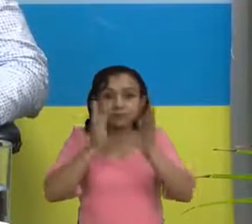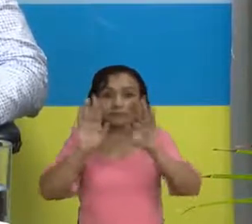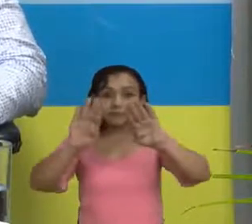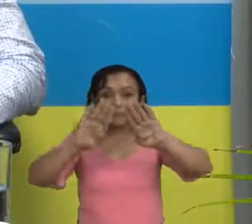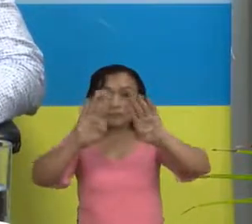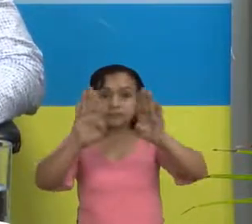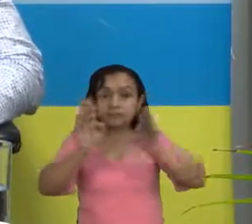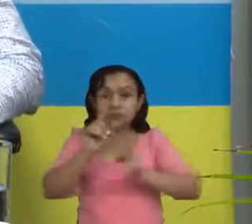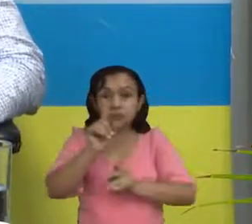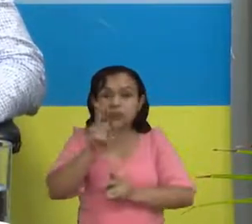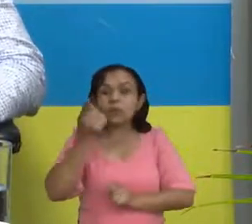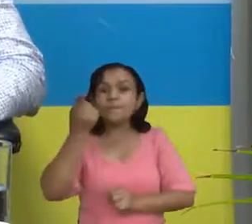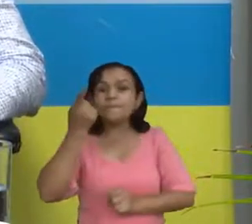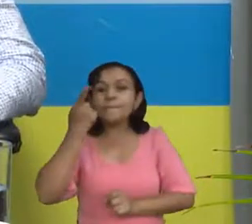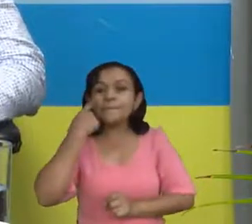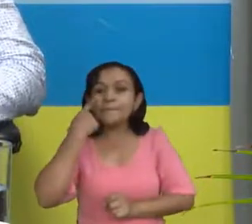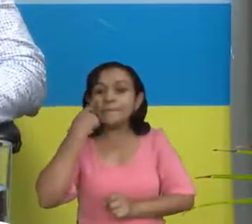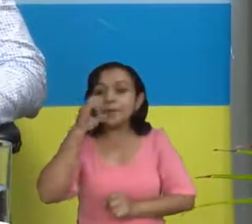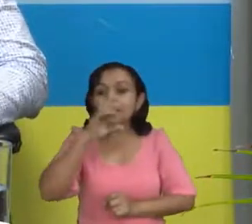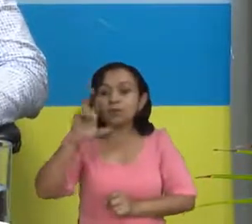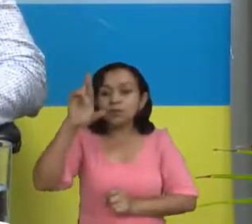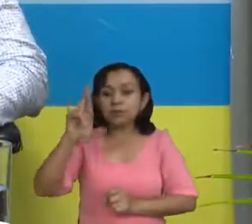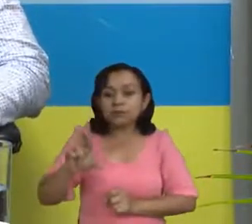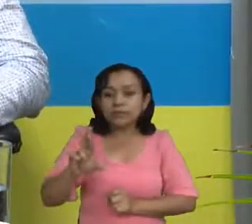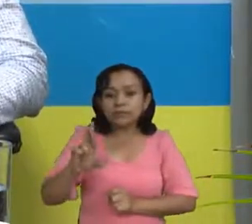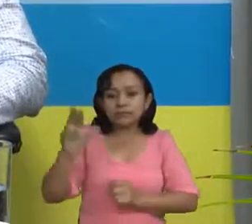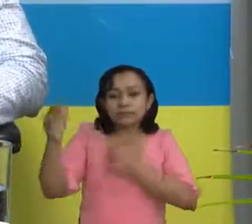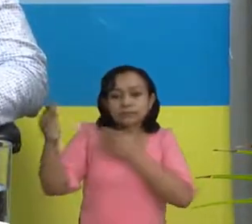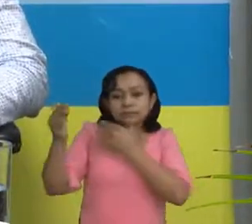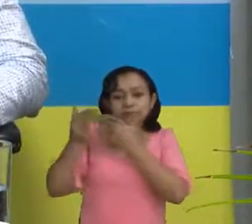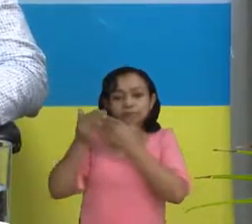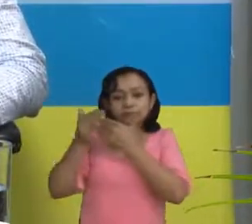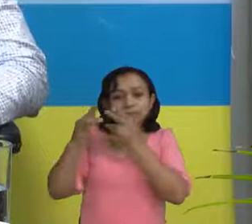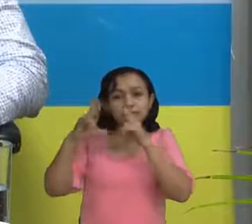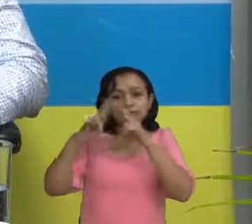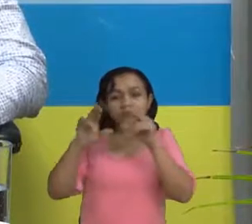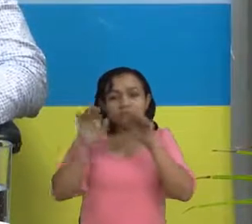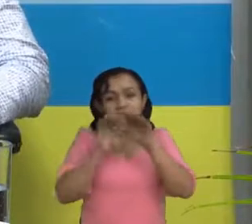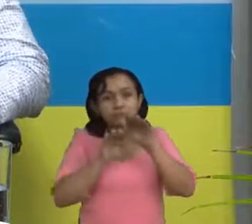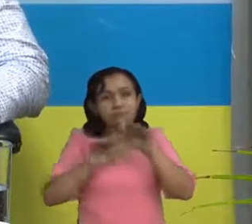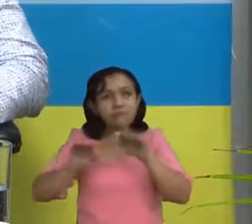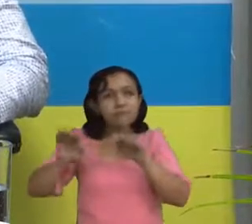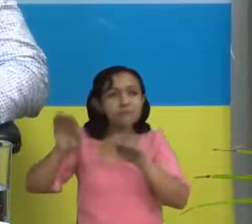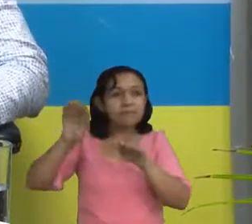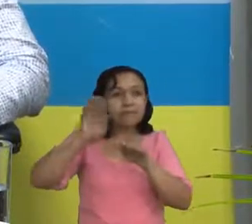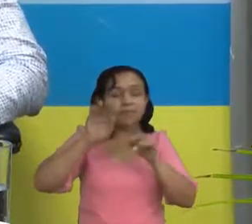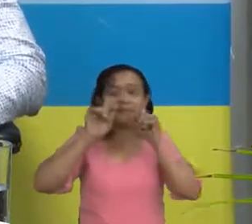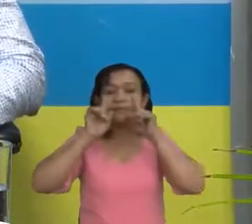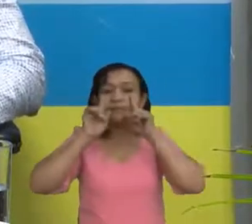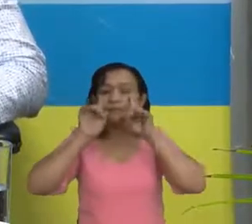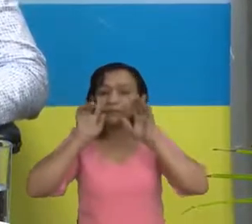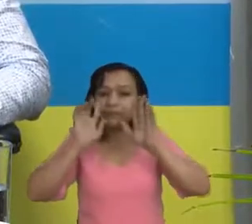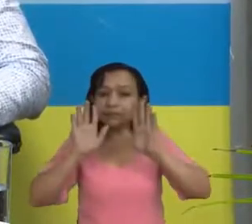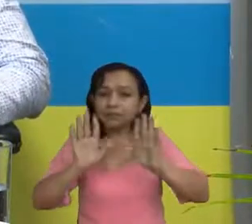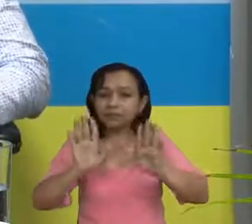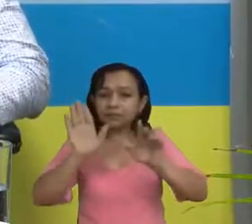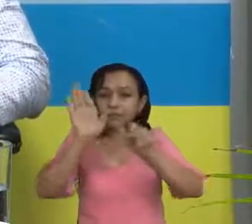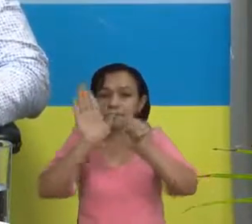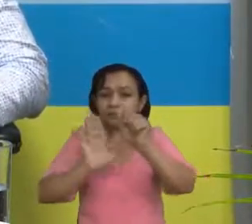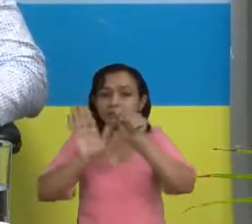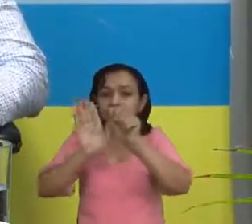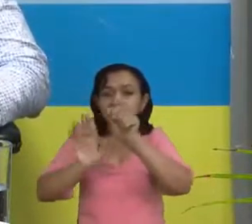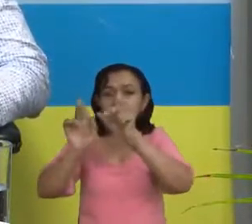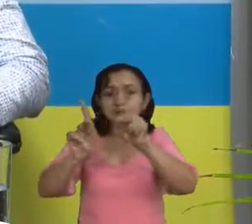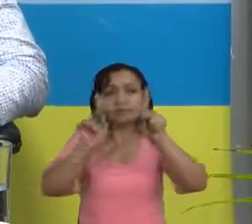hay un caso sospechoso en Costa Rica. Así que mucho más tiene que ser la prevención de cada uno de nosotros